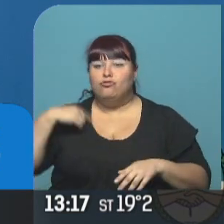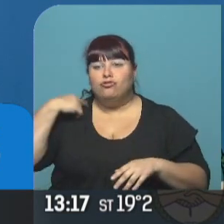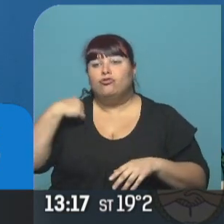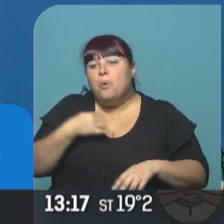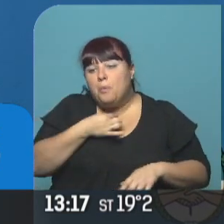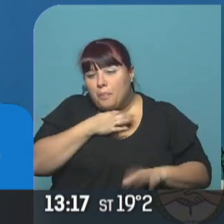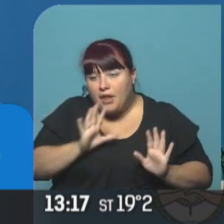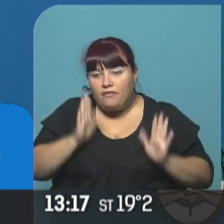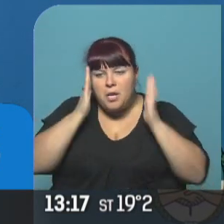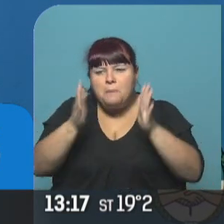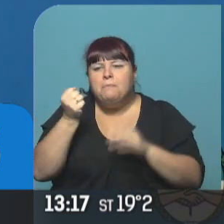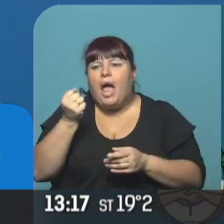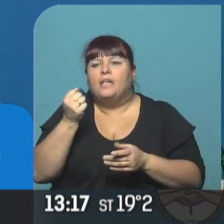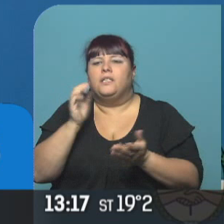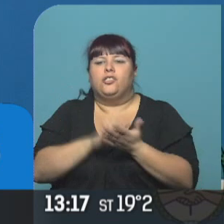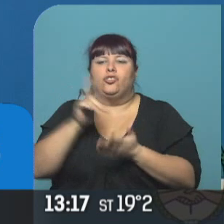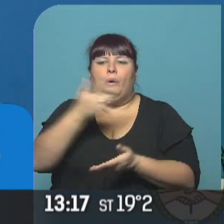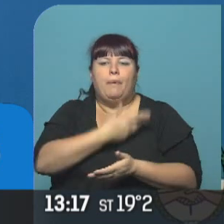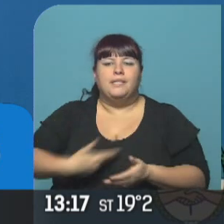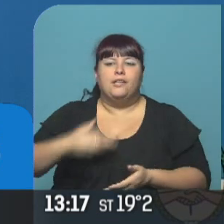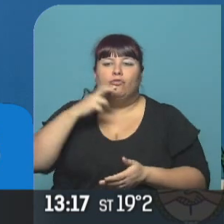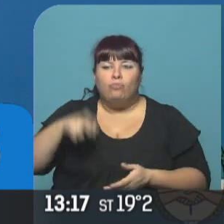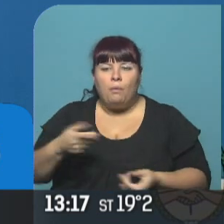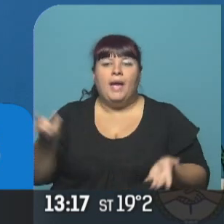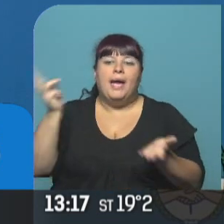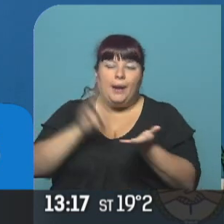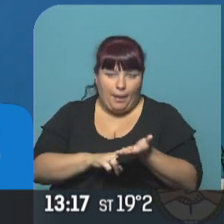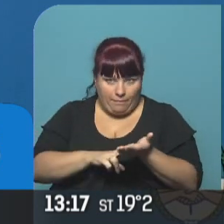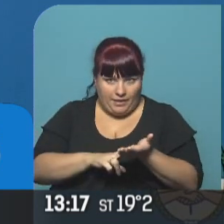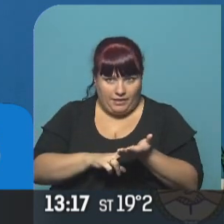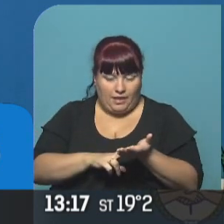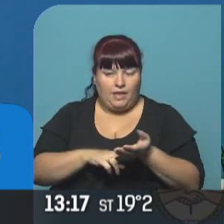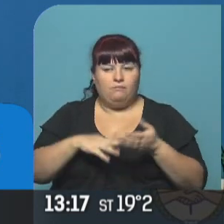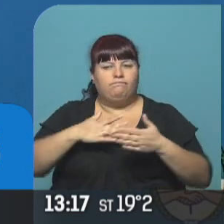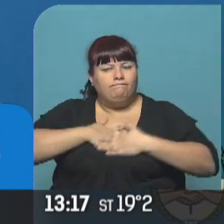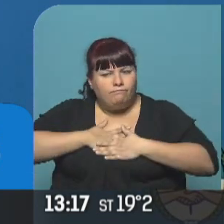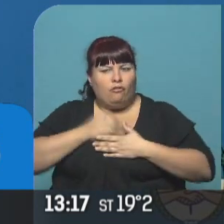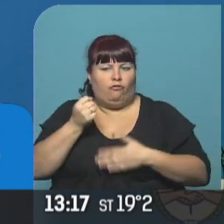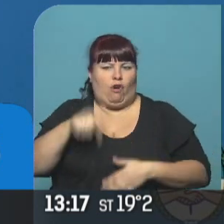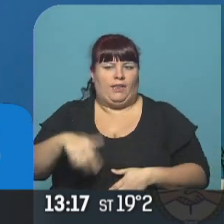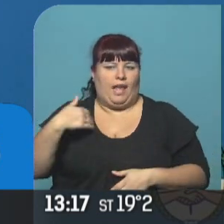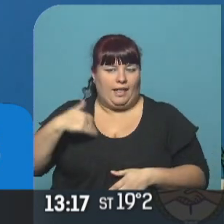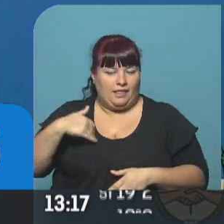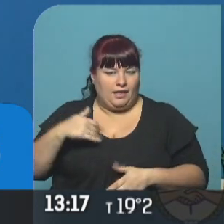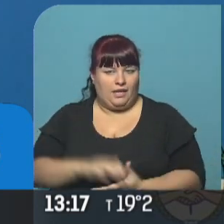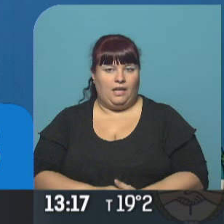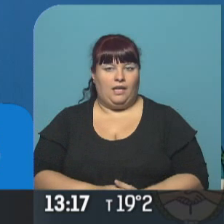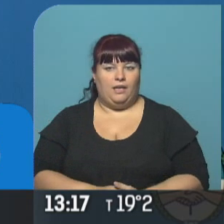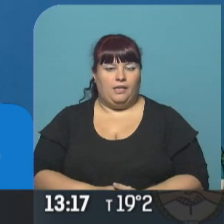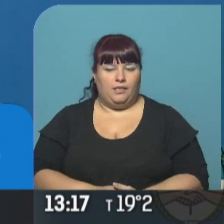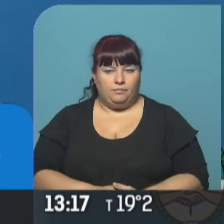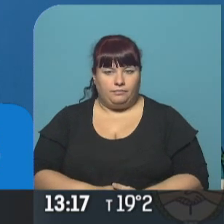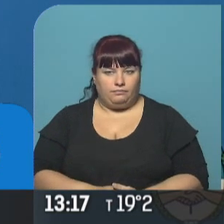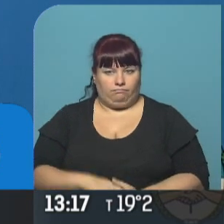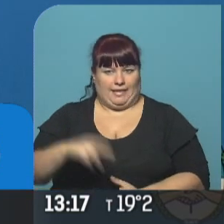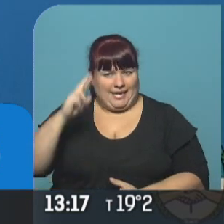prefiero centrarme en que el presidente Trump ha reiterado el enorme afecto que tiene por la Argentina, el